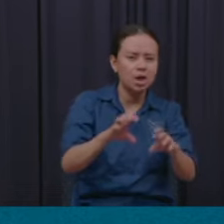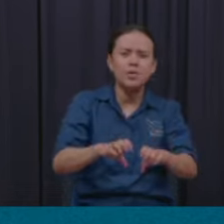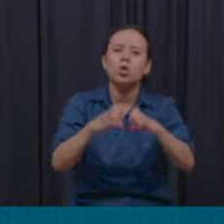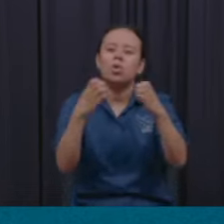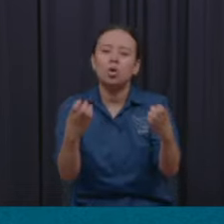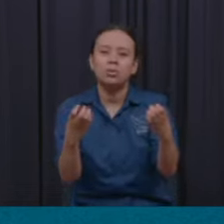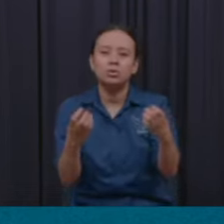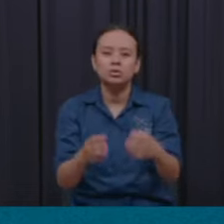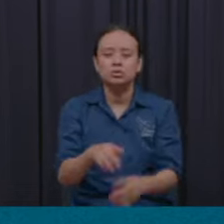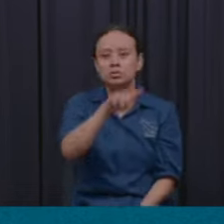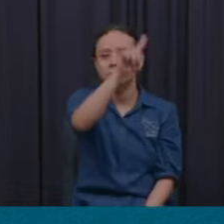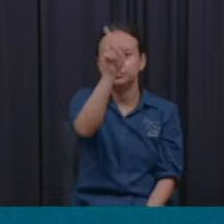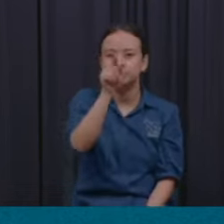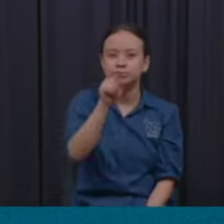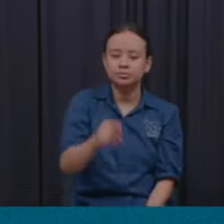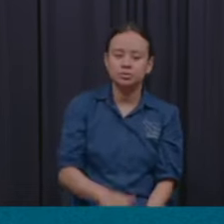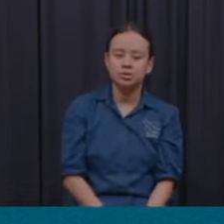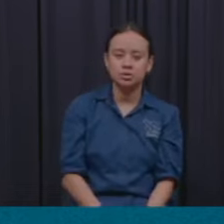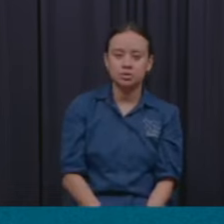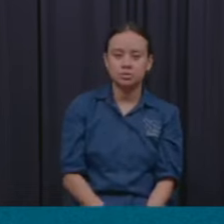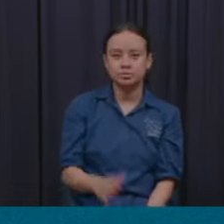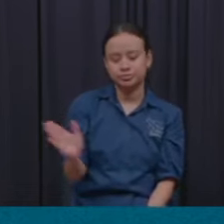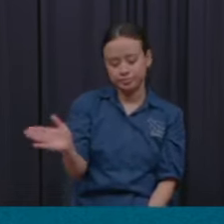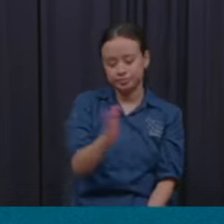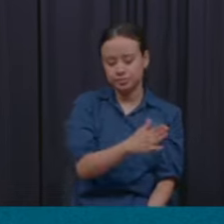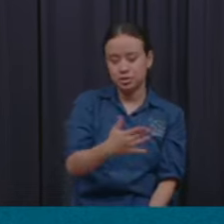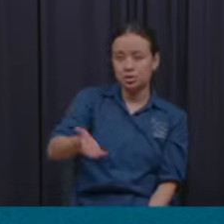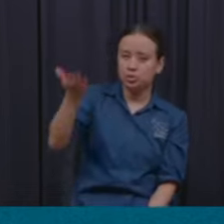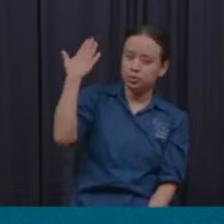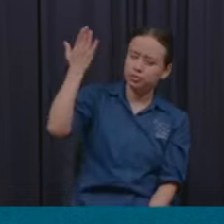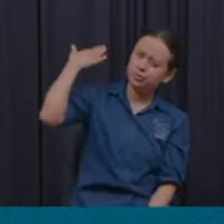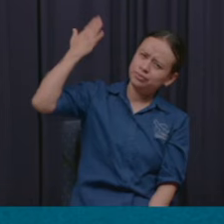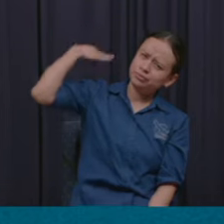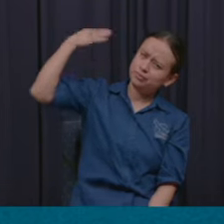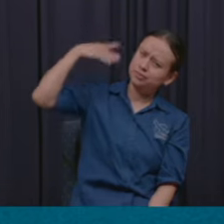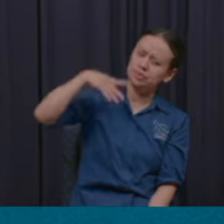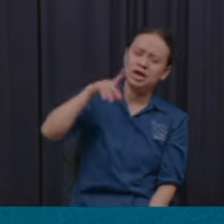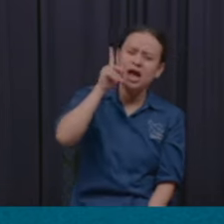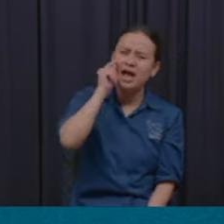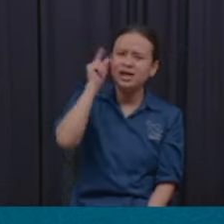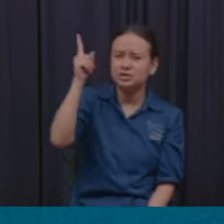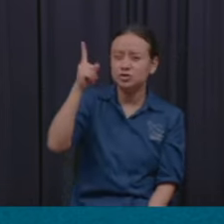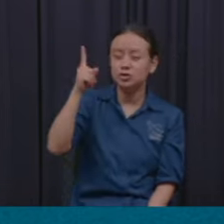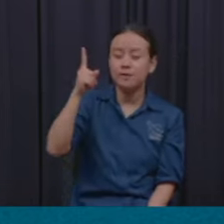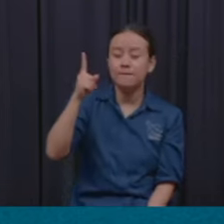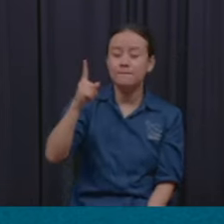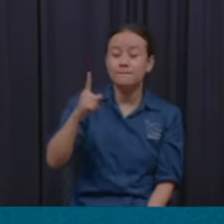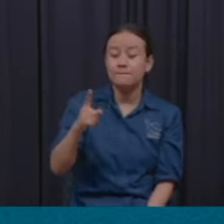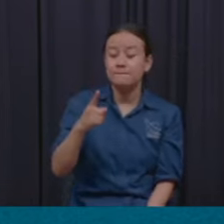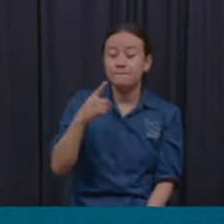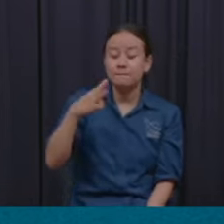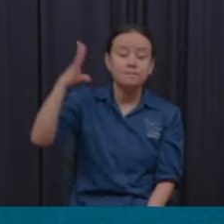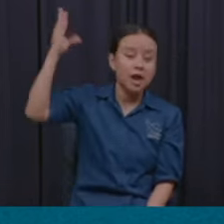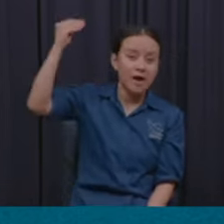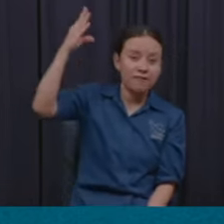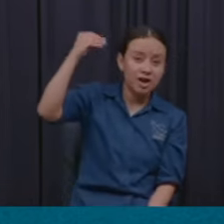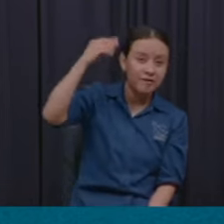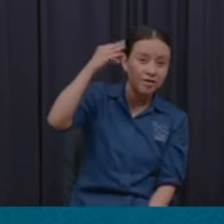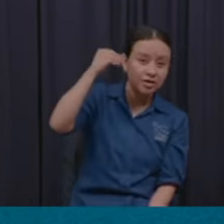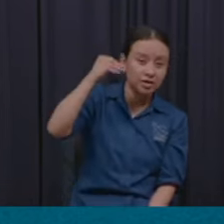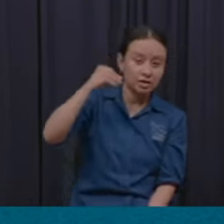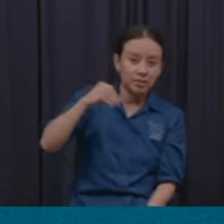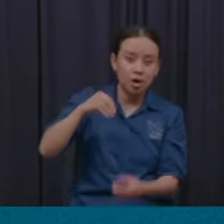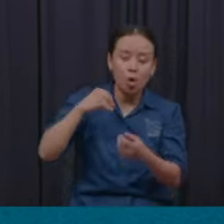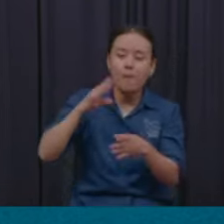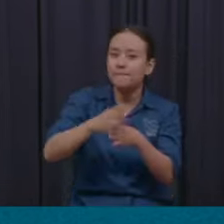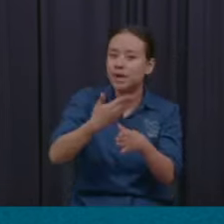Yo hace tiempo, el Señor me motivó a hablar algo parecido a esto a la iglesia. Y parecía, pues uno le ve la cara a los hermanos y todos los hermanos, ¿verdad? Bien